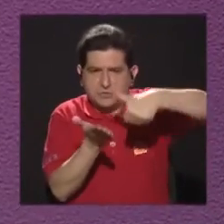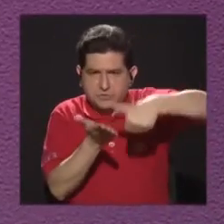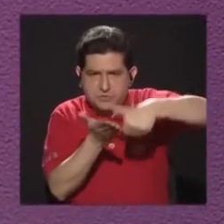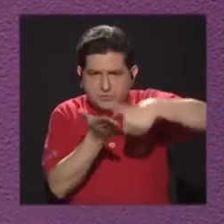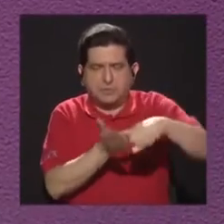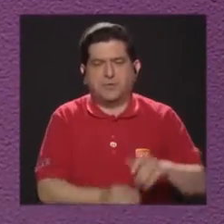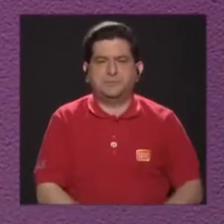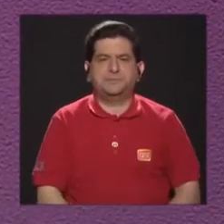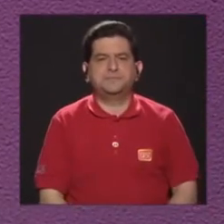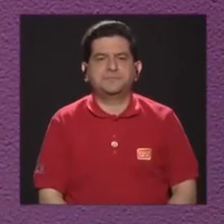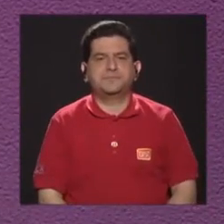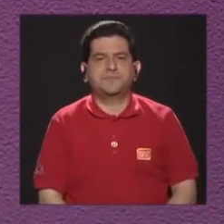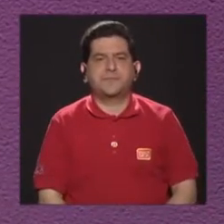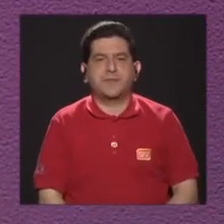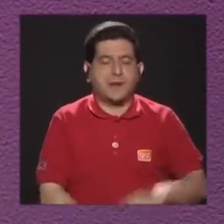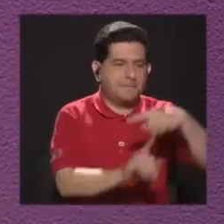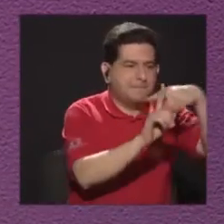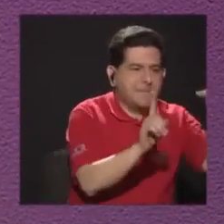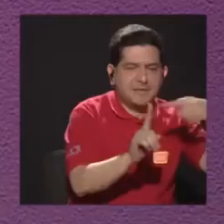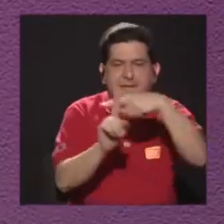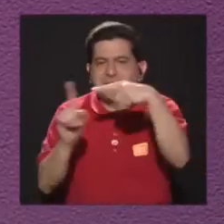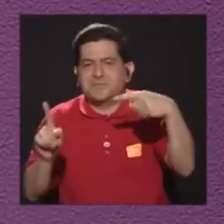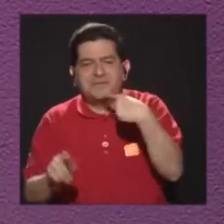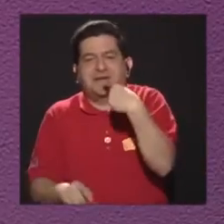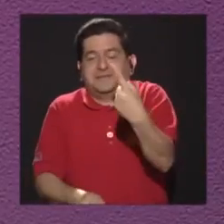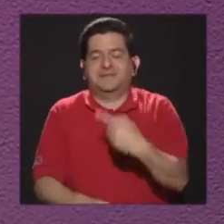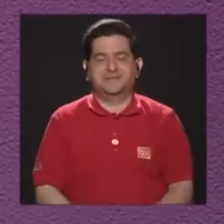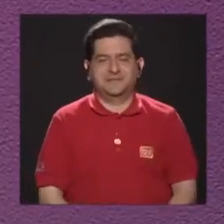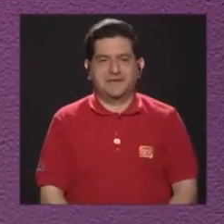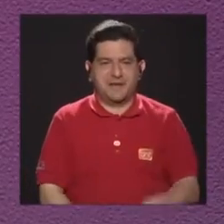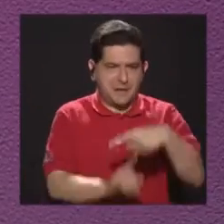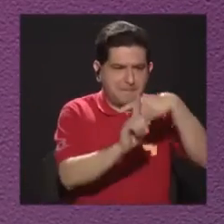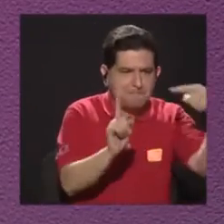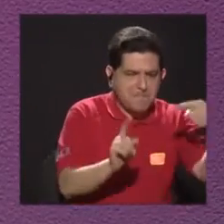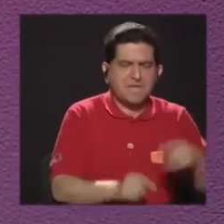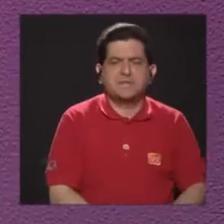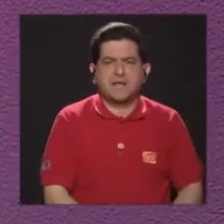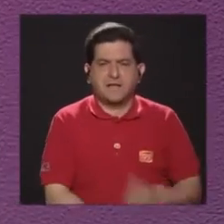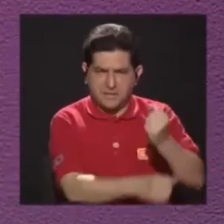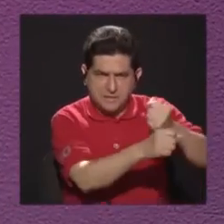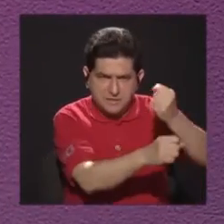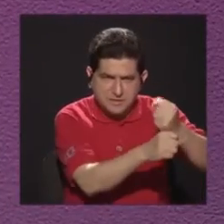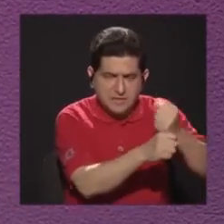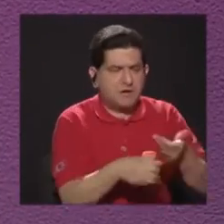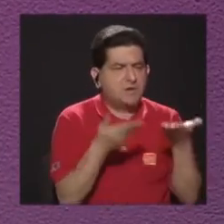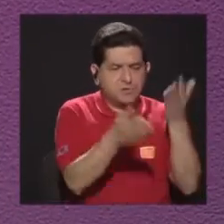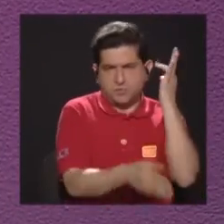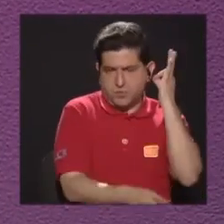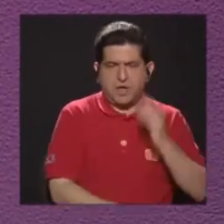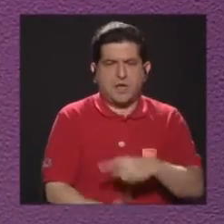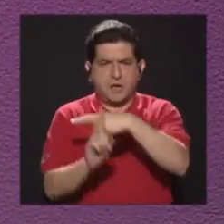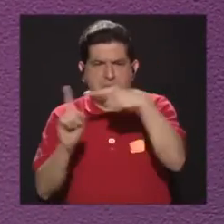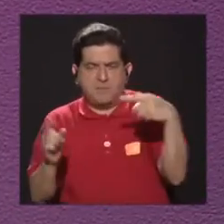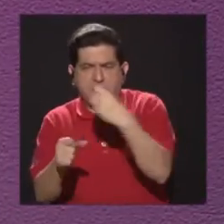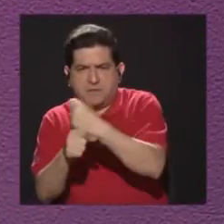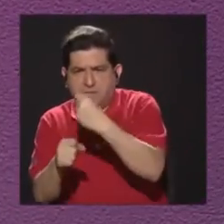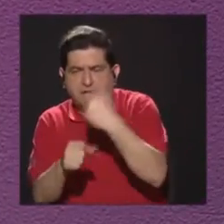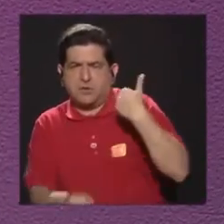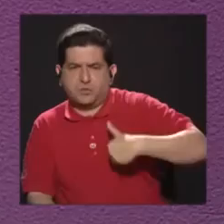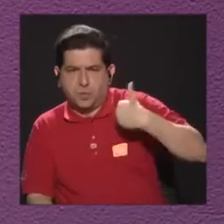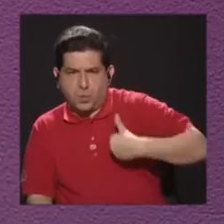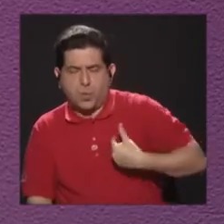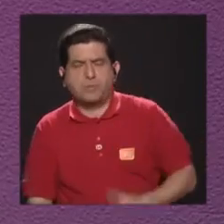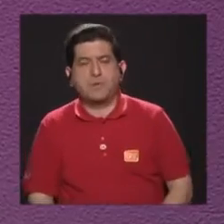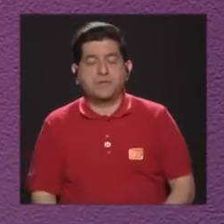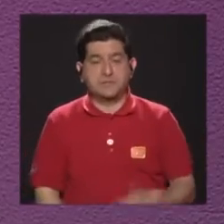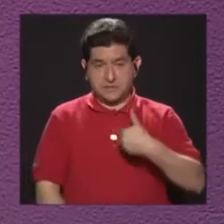decir, mitad y mitad, como diríamos, la mitad de los puestos para las mujeres y la mitad de los puestos para los hombres, para